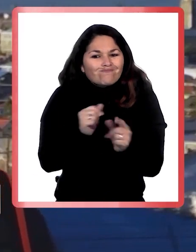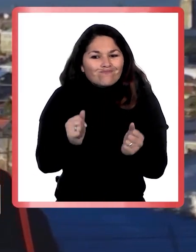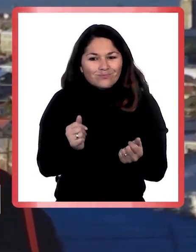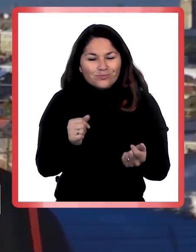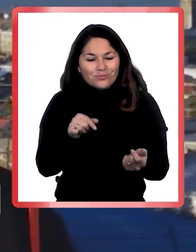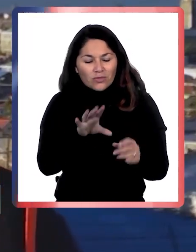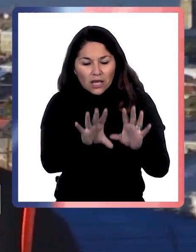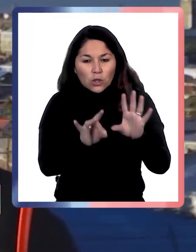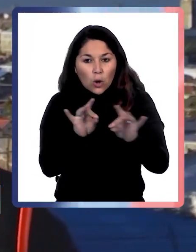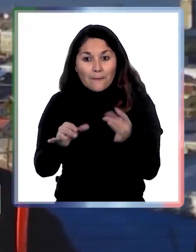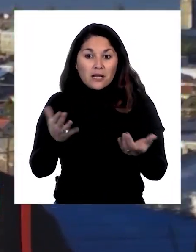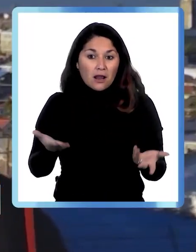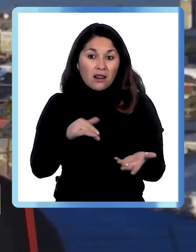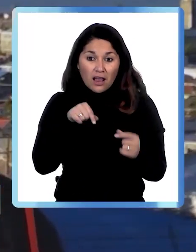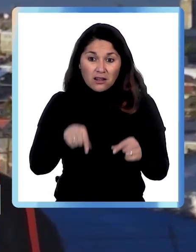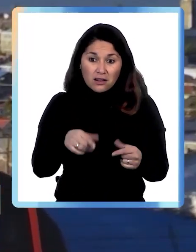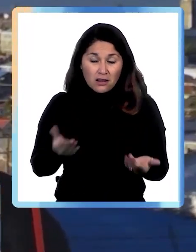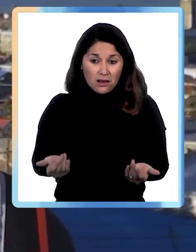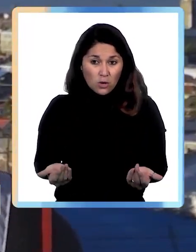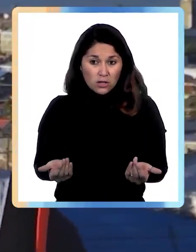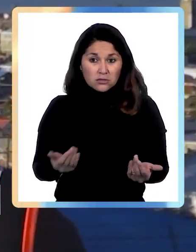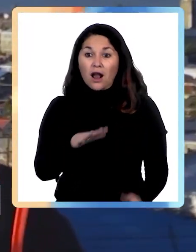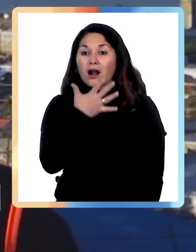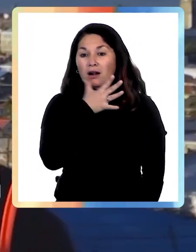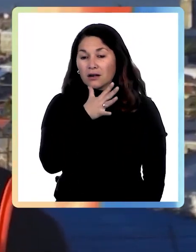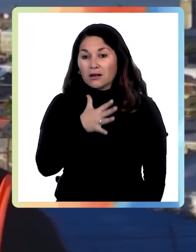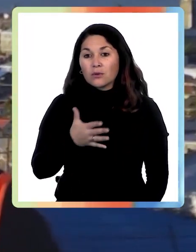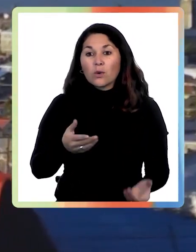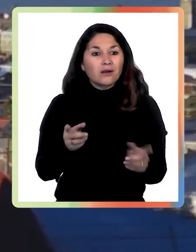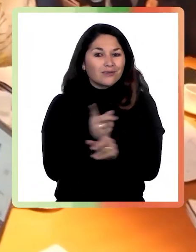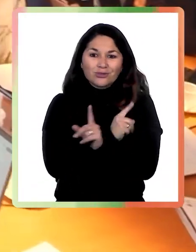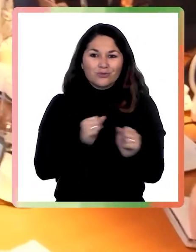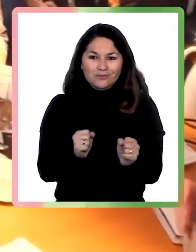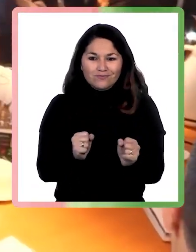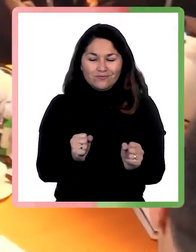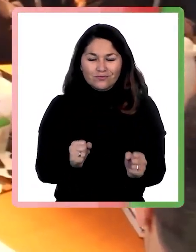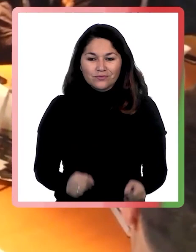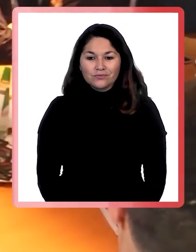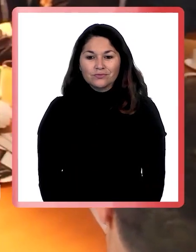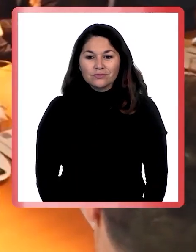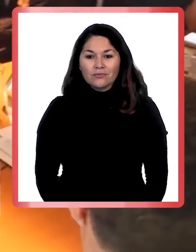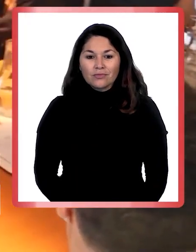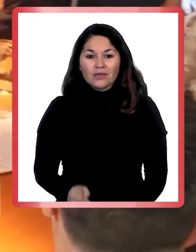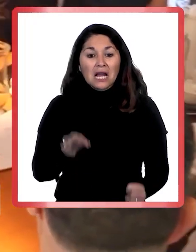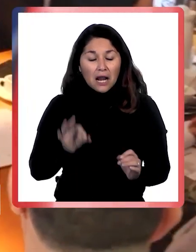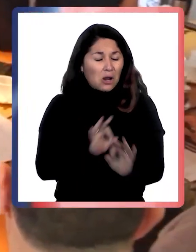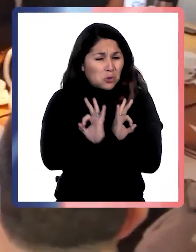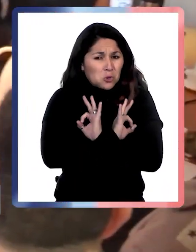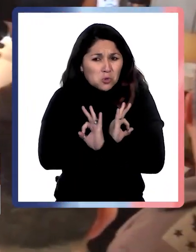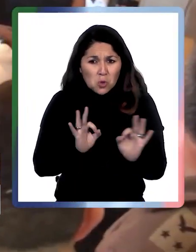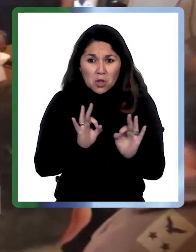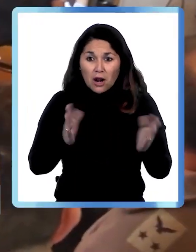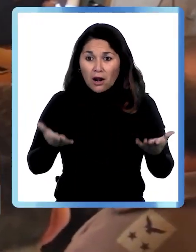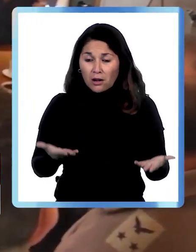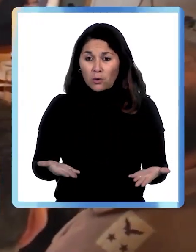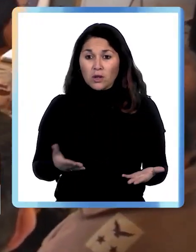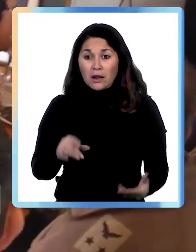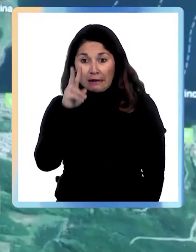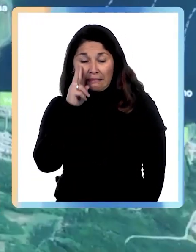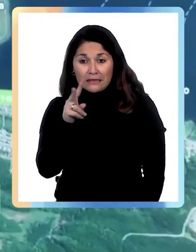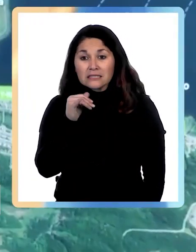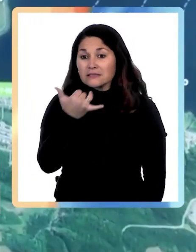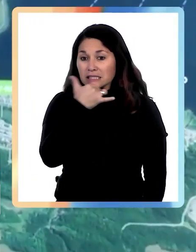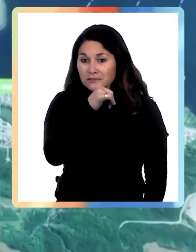esencialmente es el agua potable la producción de agua potable hoy día está más que restringida Está nula conforme lo vamos a ver posteriormente